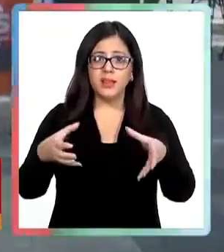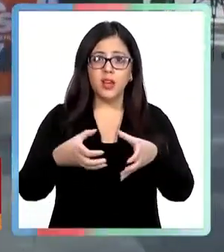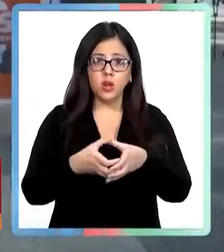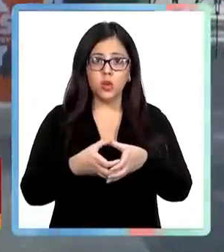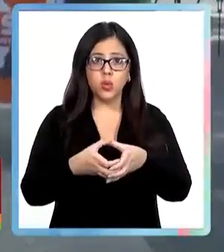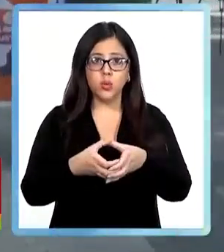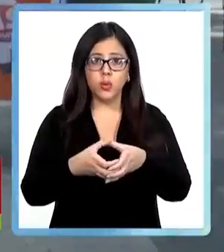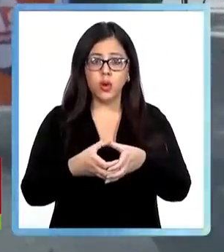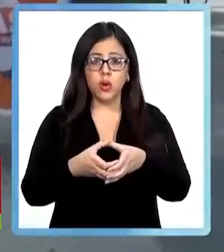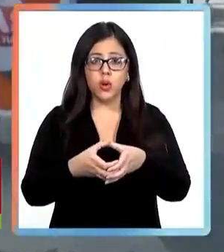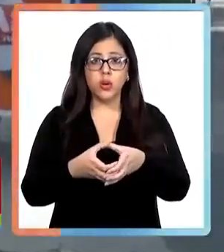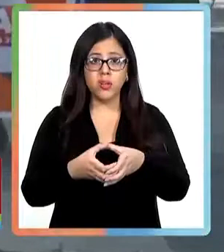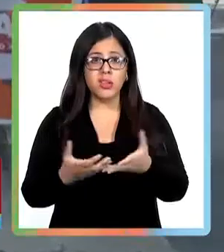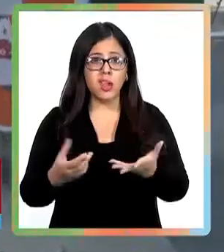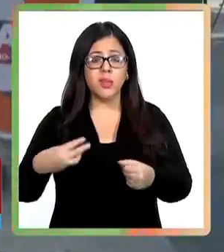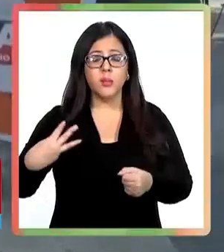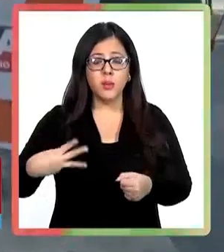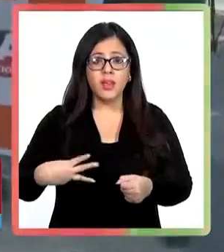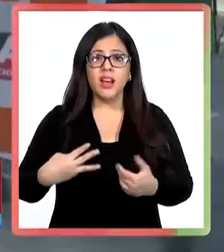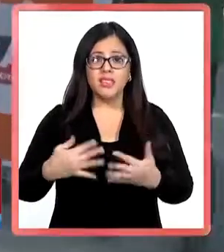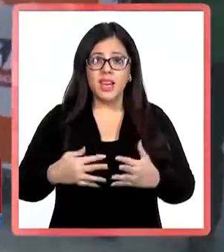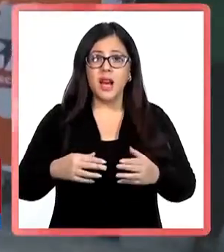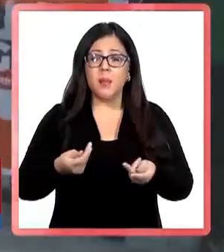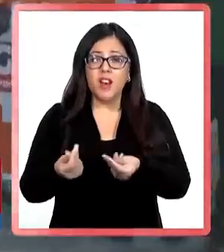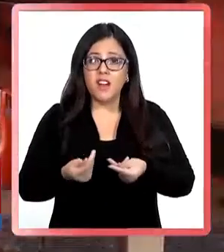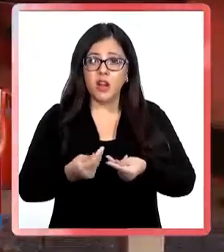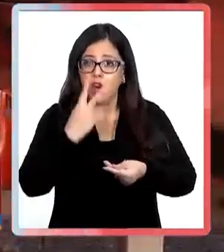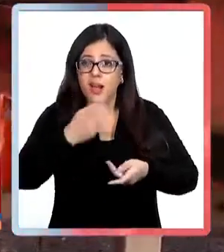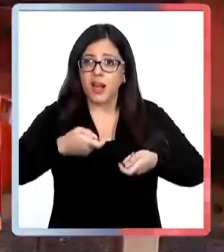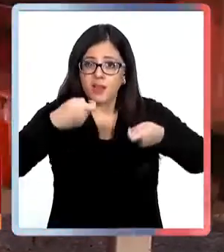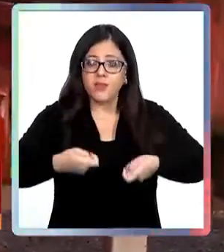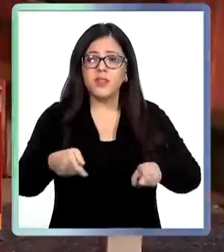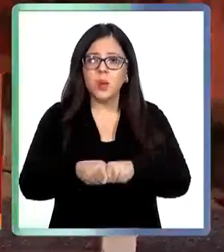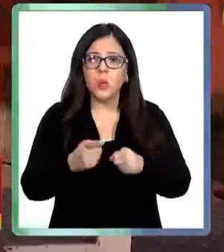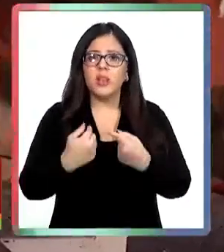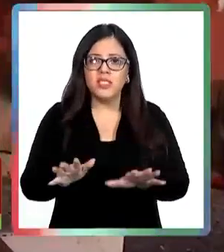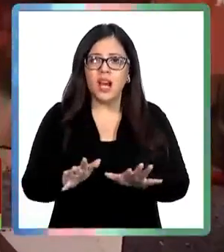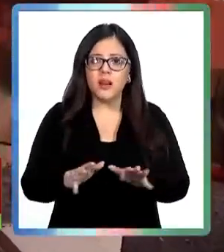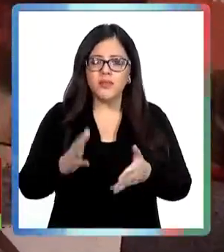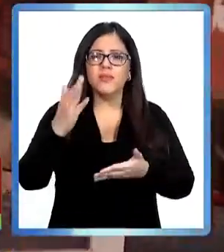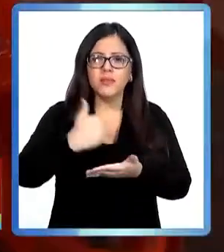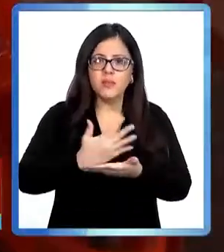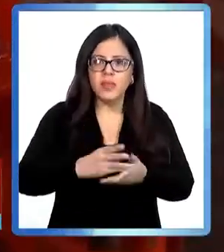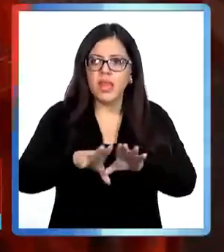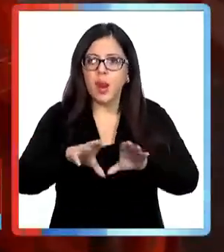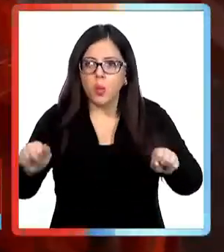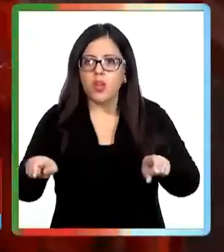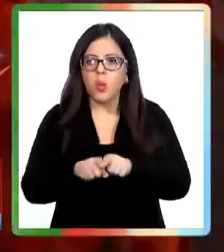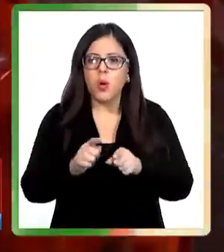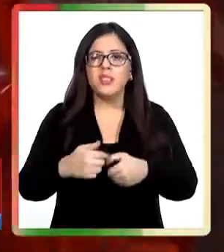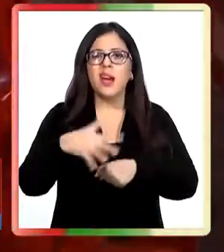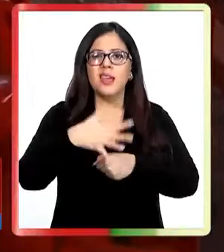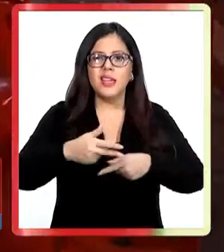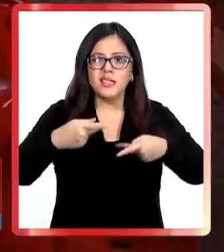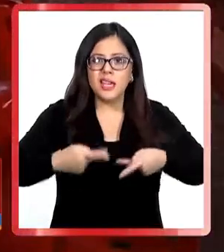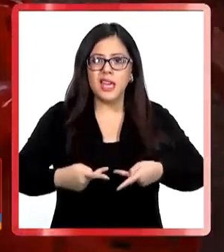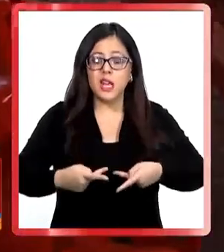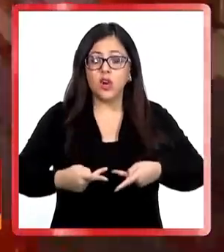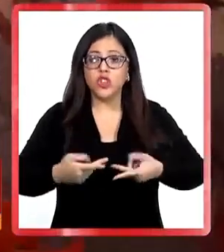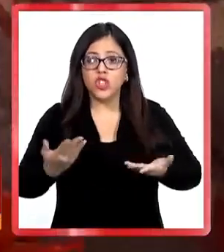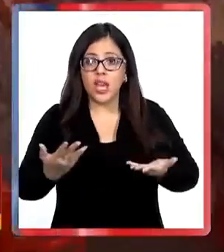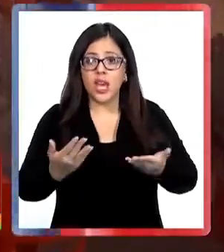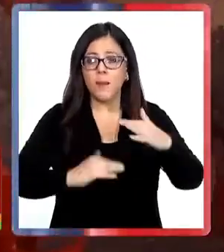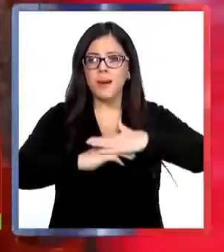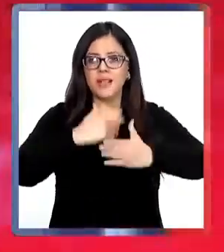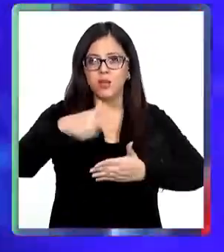Asociación por el Gas a Precio Justo anuncian acuerdo con el gobierno para comenzar a distribuir 3.000 balones de 15 kilos a un valor estimado de